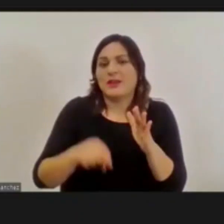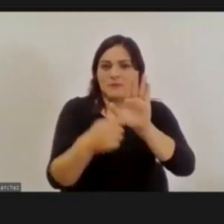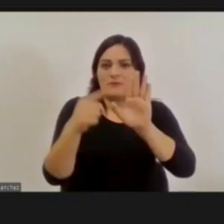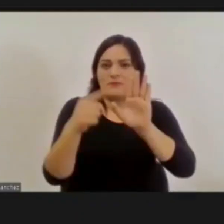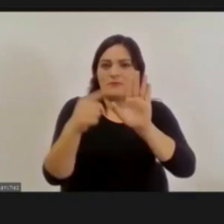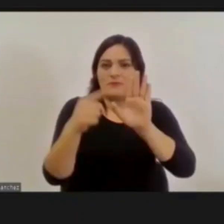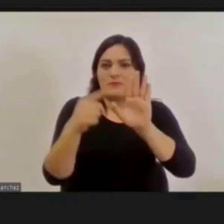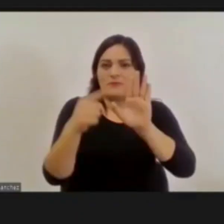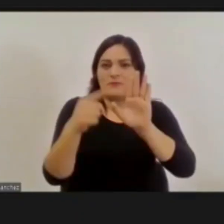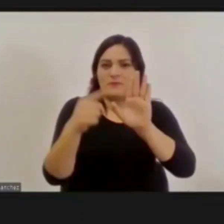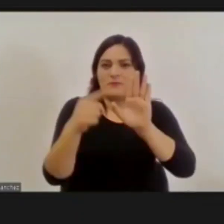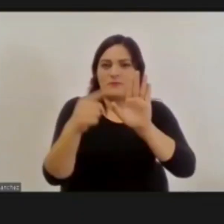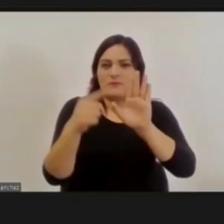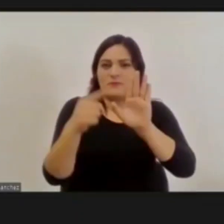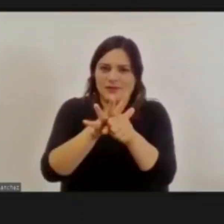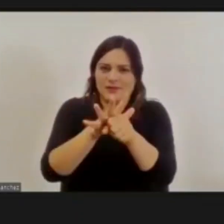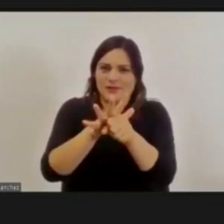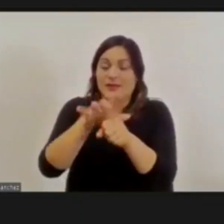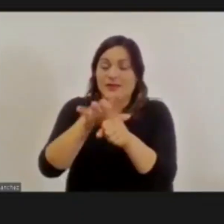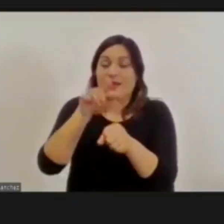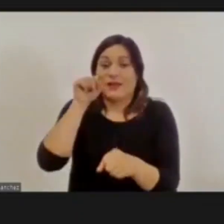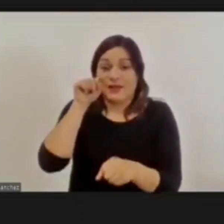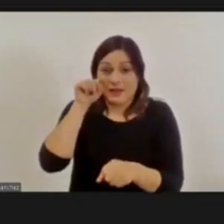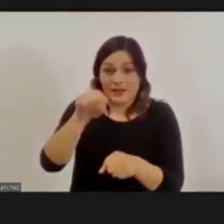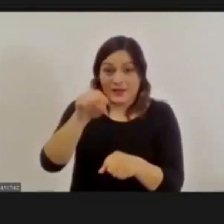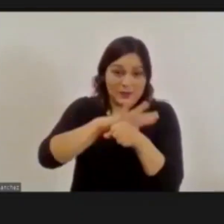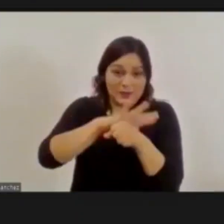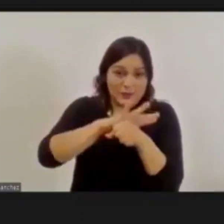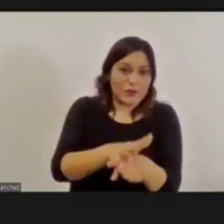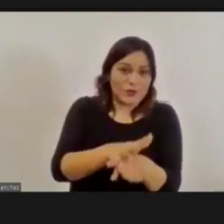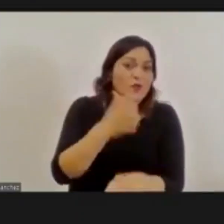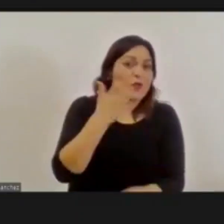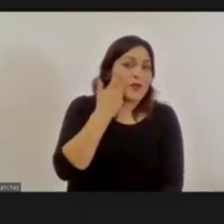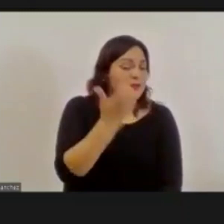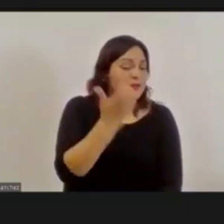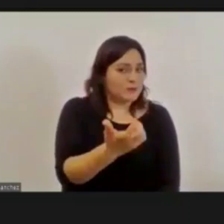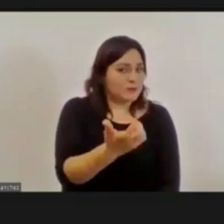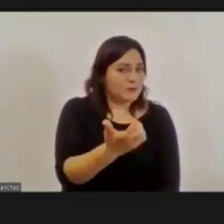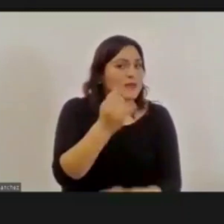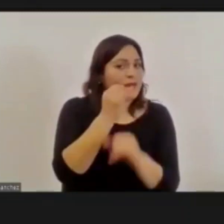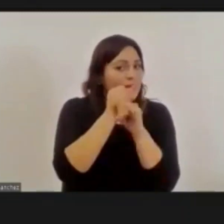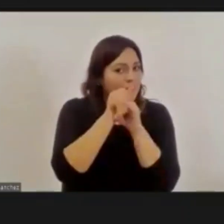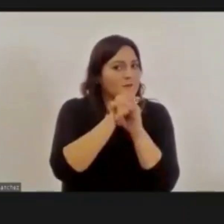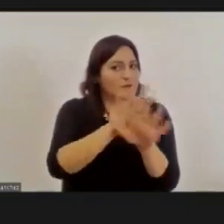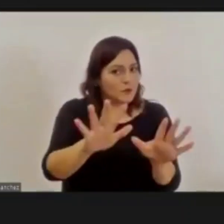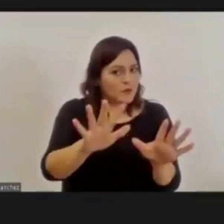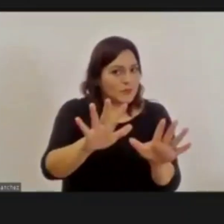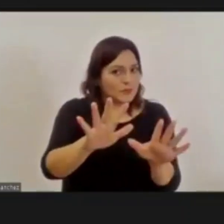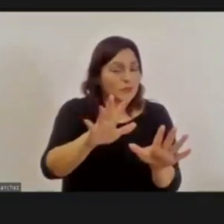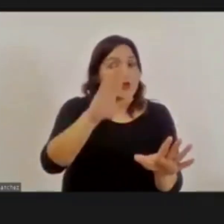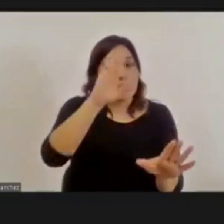coronavirus, y el coronavirus tiene un mensaje para los papás.